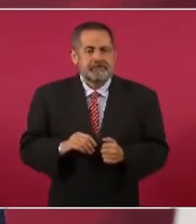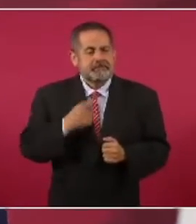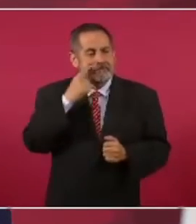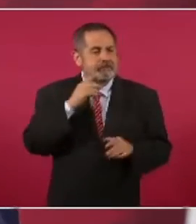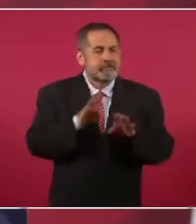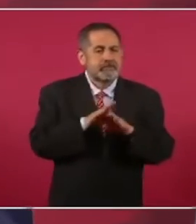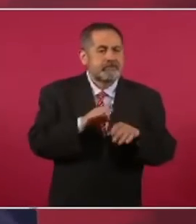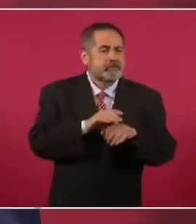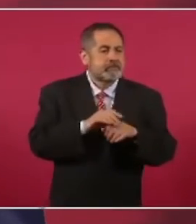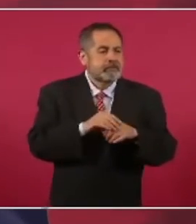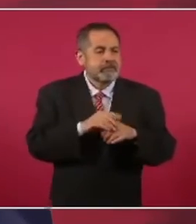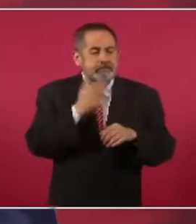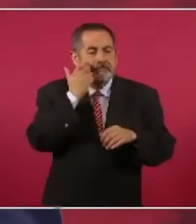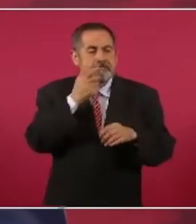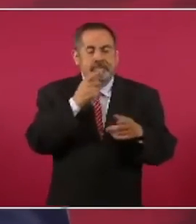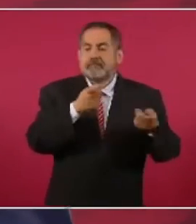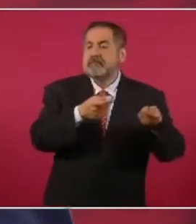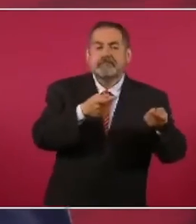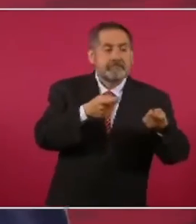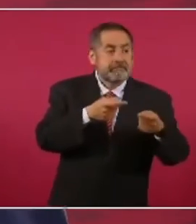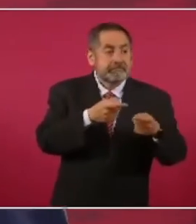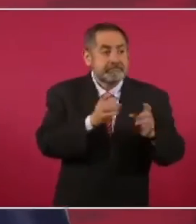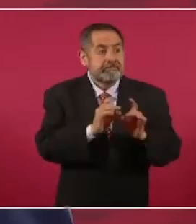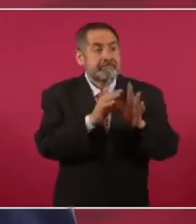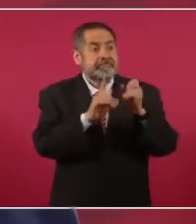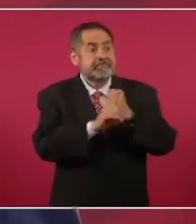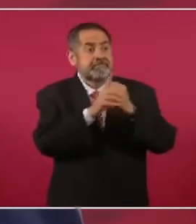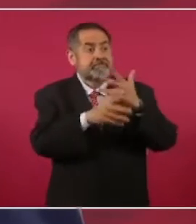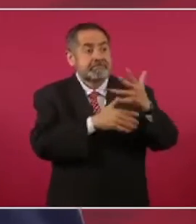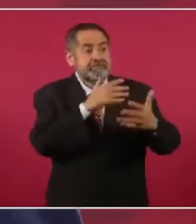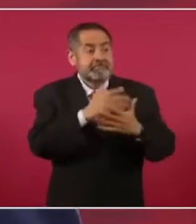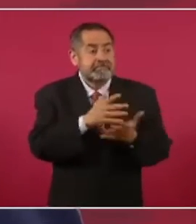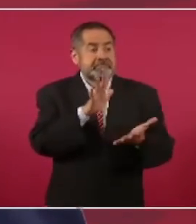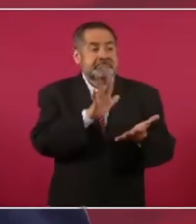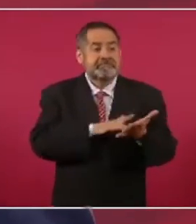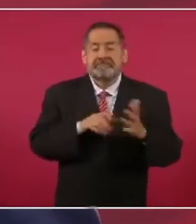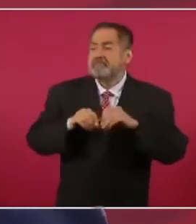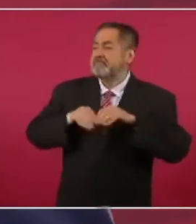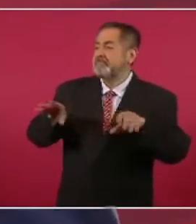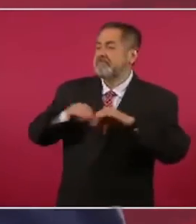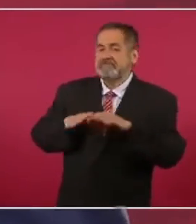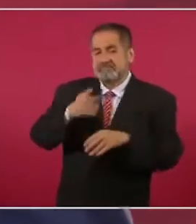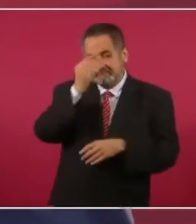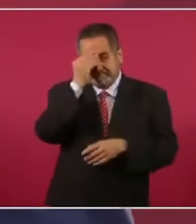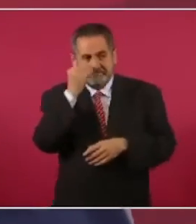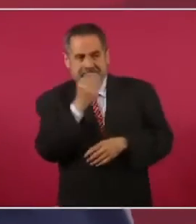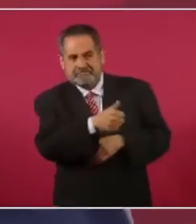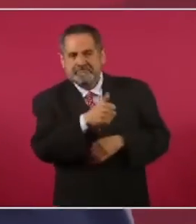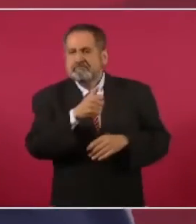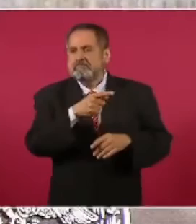administrar el escándalo, vivir del escándalo, vivir del dolor.